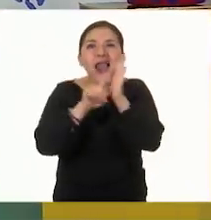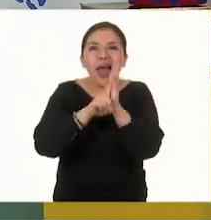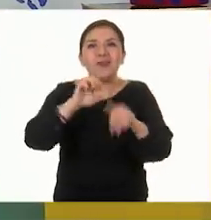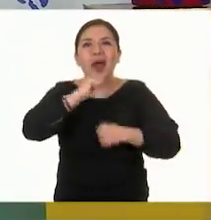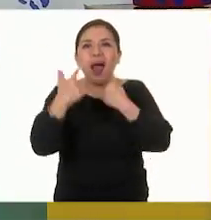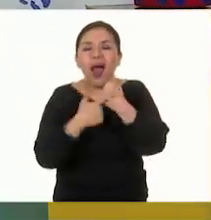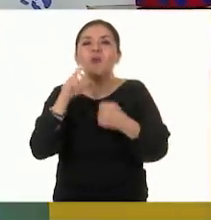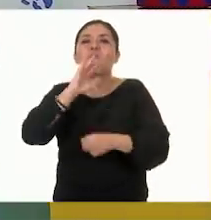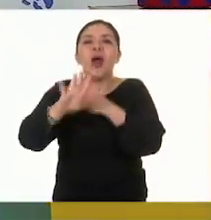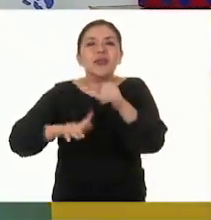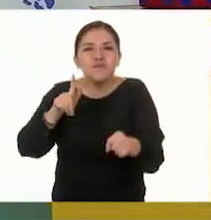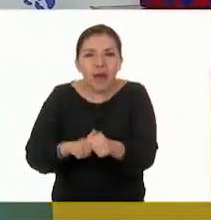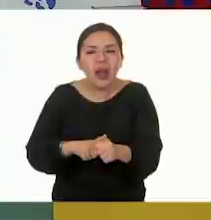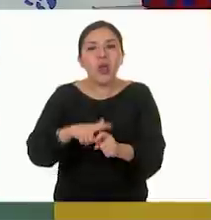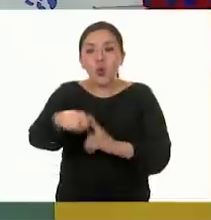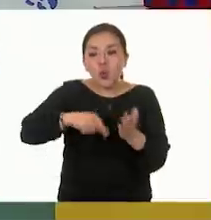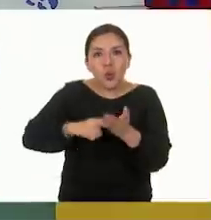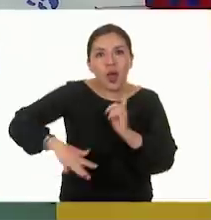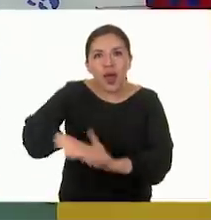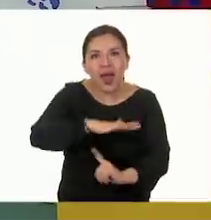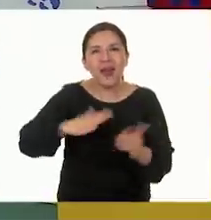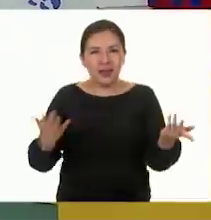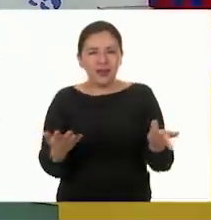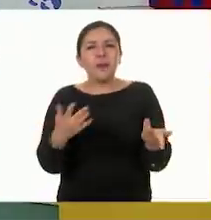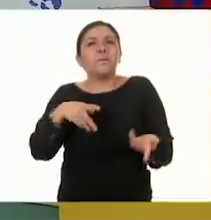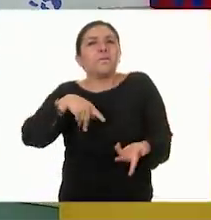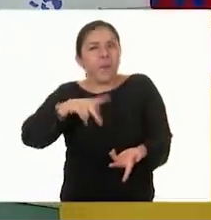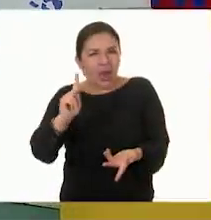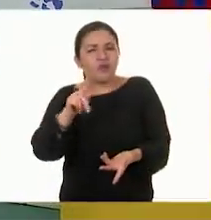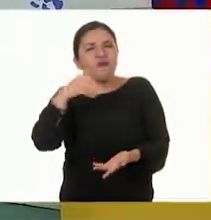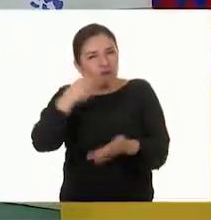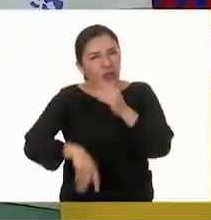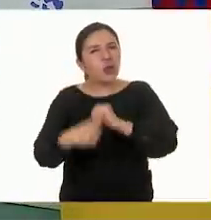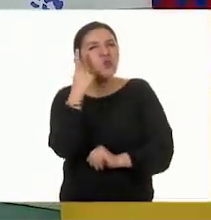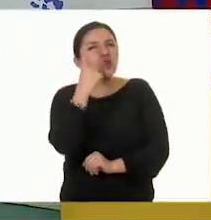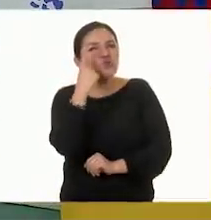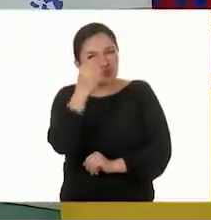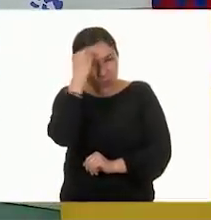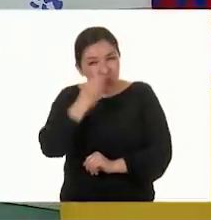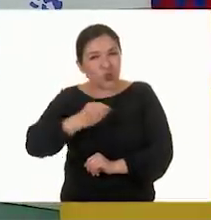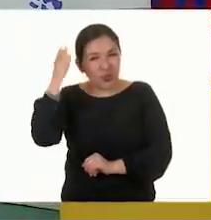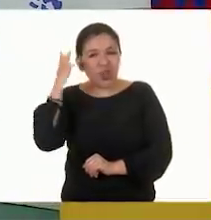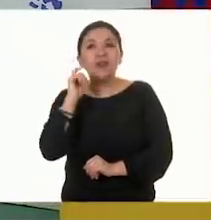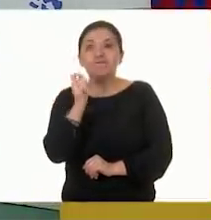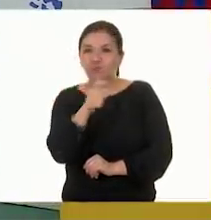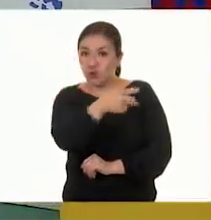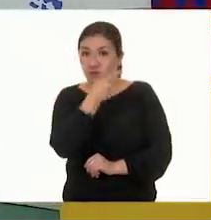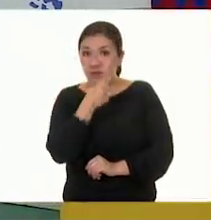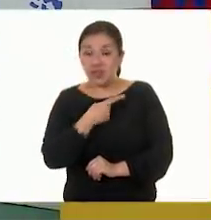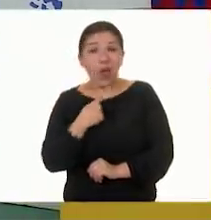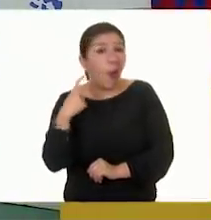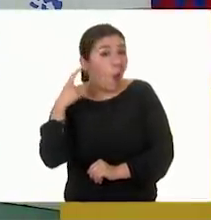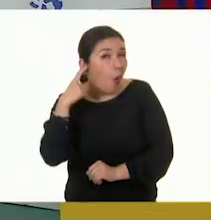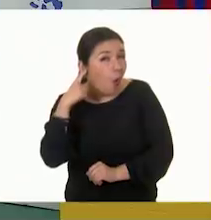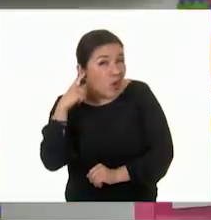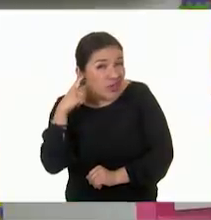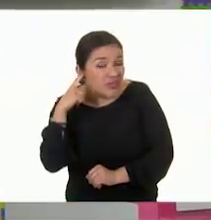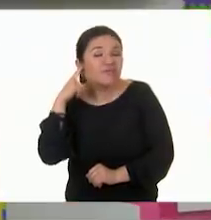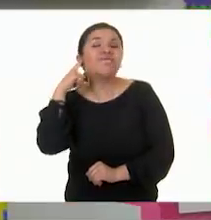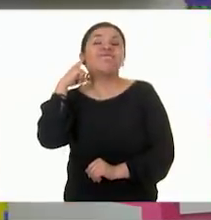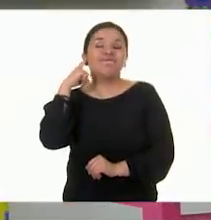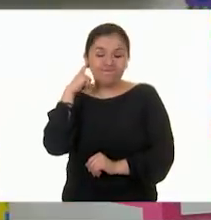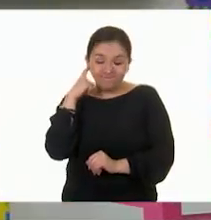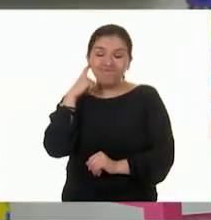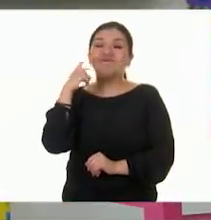los animales, el espacio. Pero estamos olvidando algo muy importante. ¿Qué? Como lo dijiste, nuestros oídos. ¡Ay,